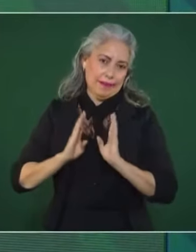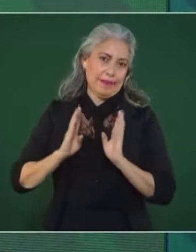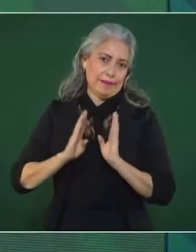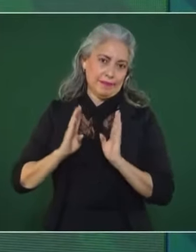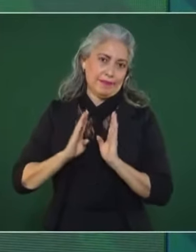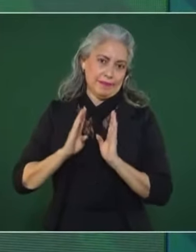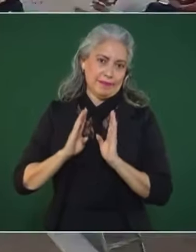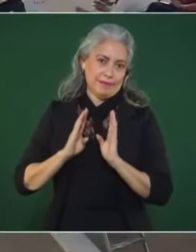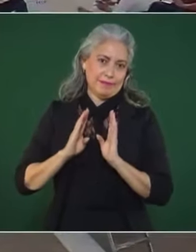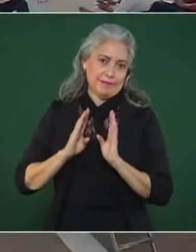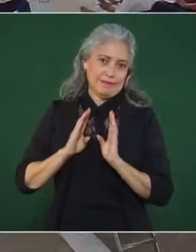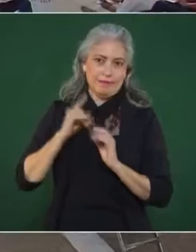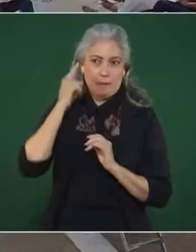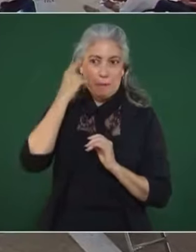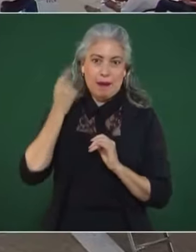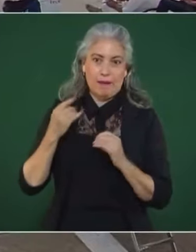como institución,